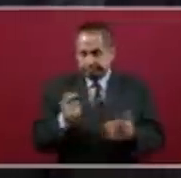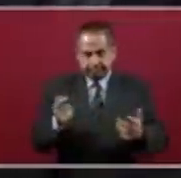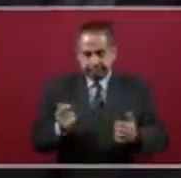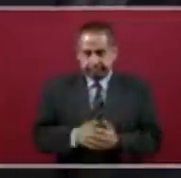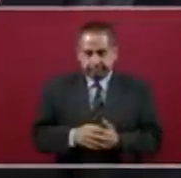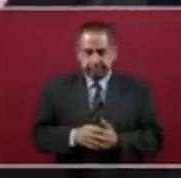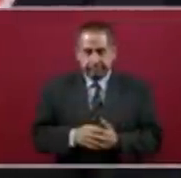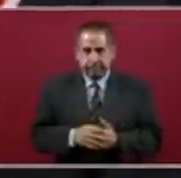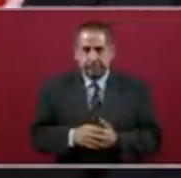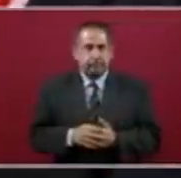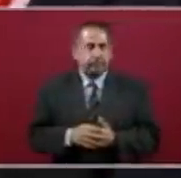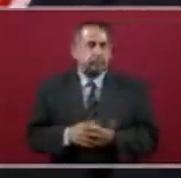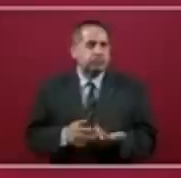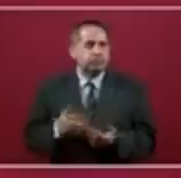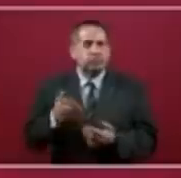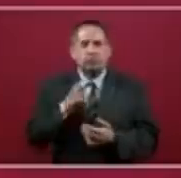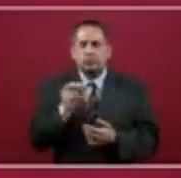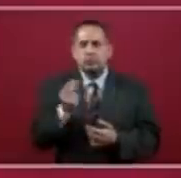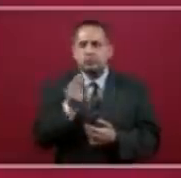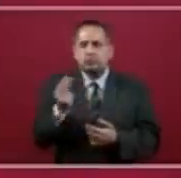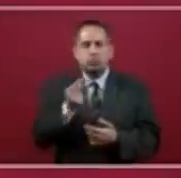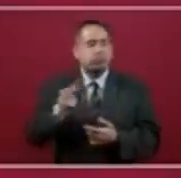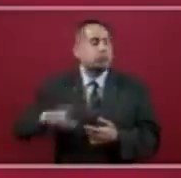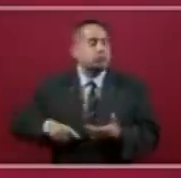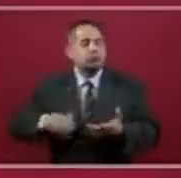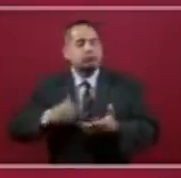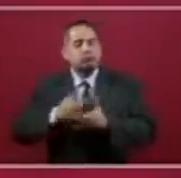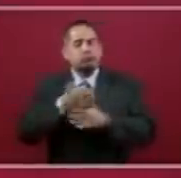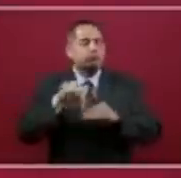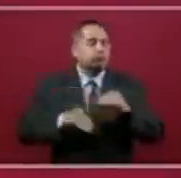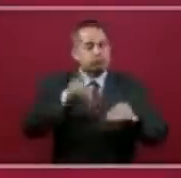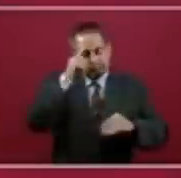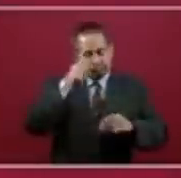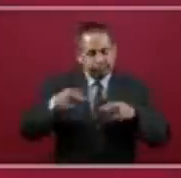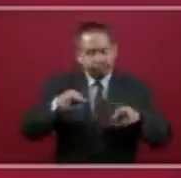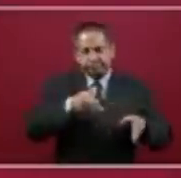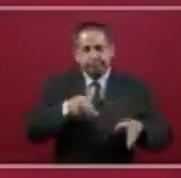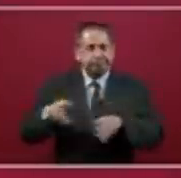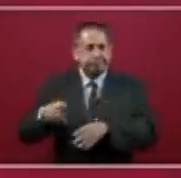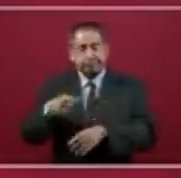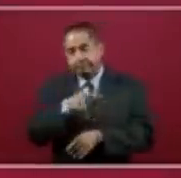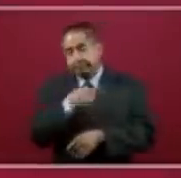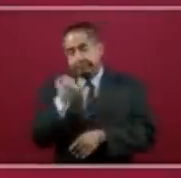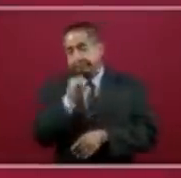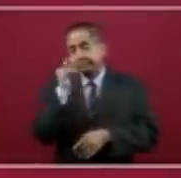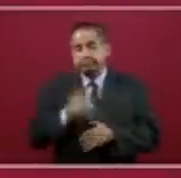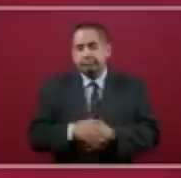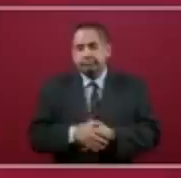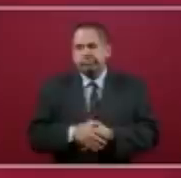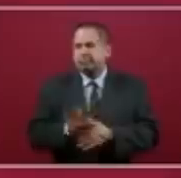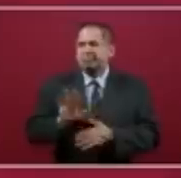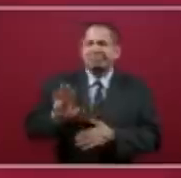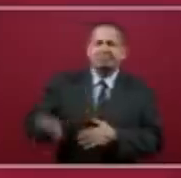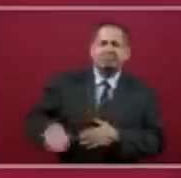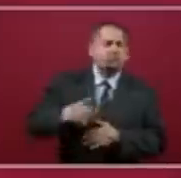no hacía falta que interviniera el Estado para planear, que bastaba